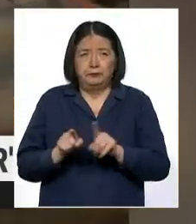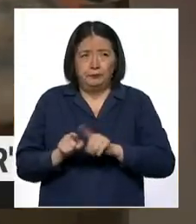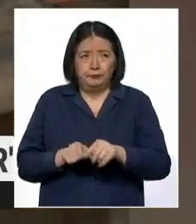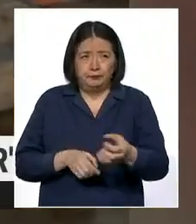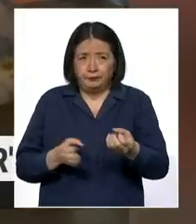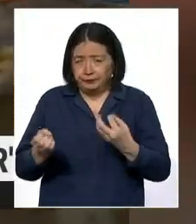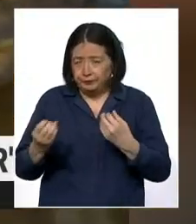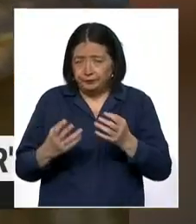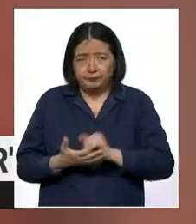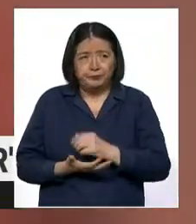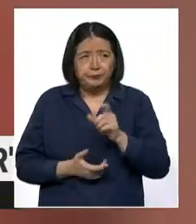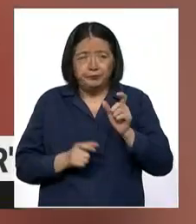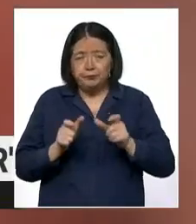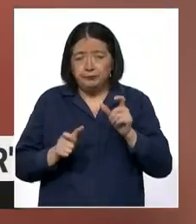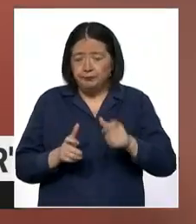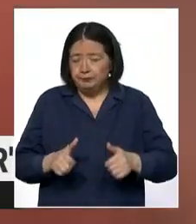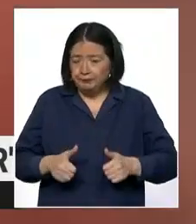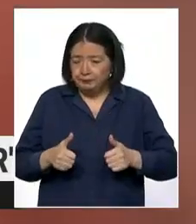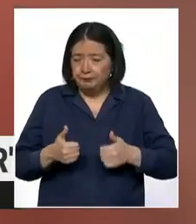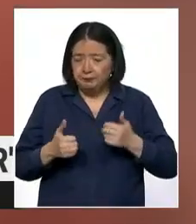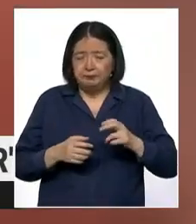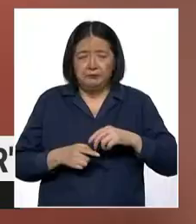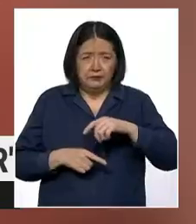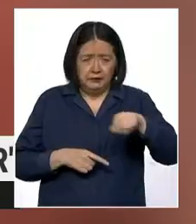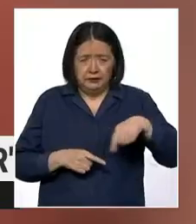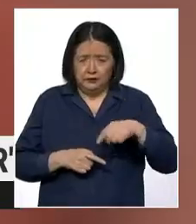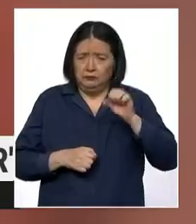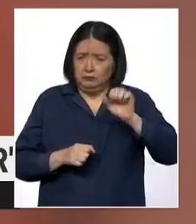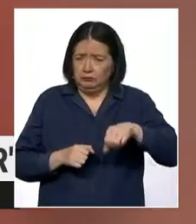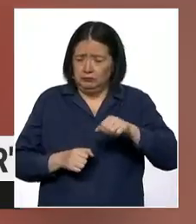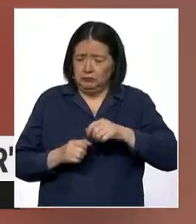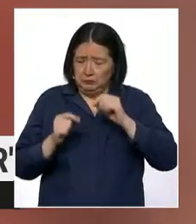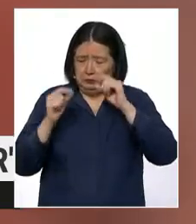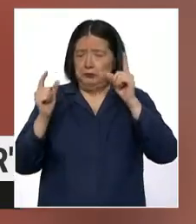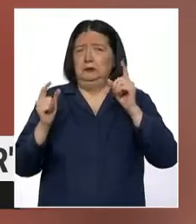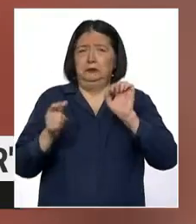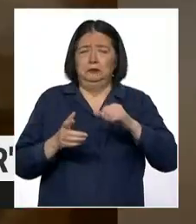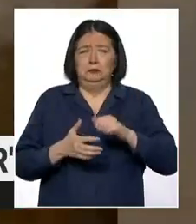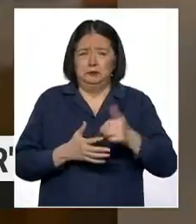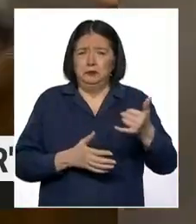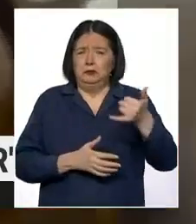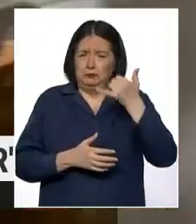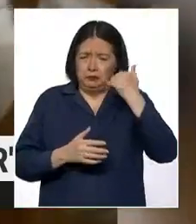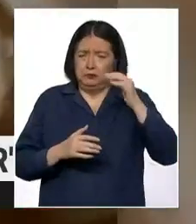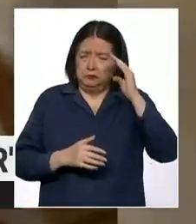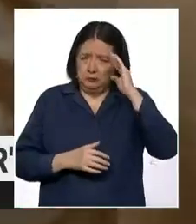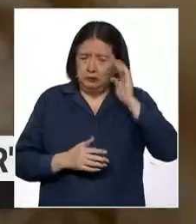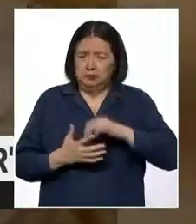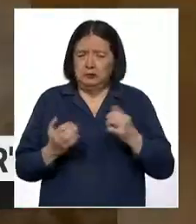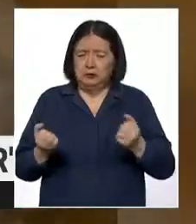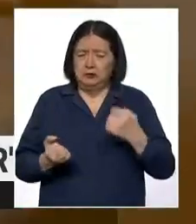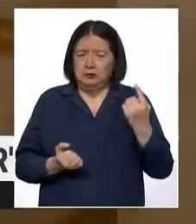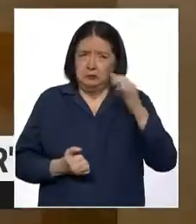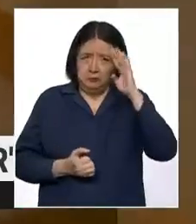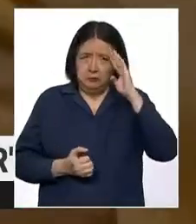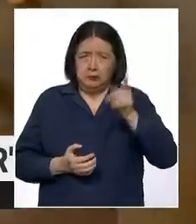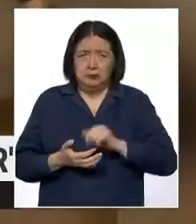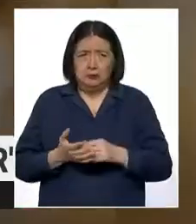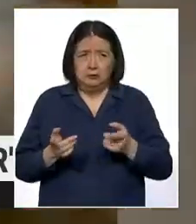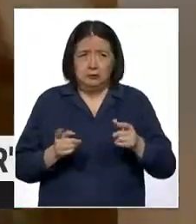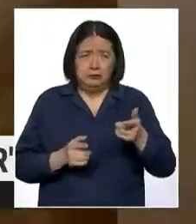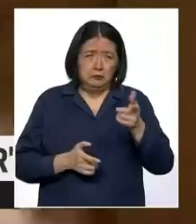han comentado que los vecinos estaban sorprendidos porque sí llamaron a la policía, se acercaron 3 patrulleros, pero estos jóvenes, al estar